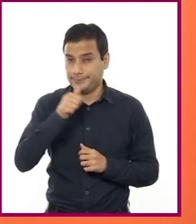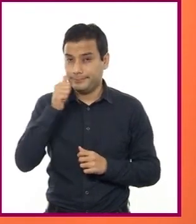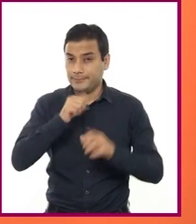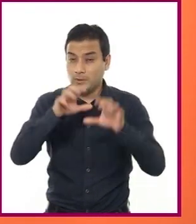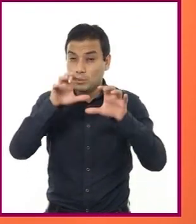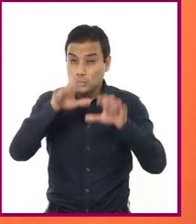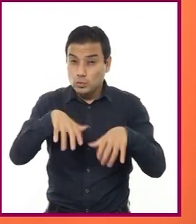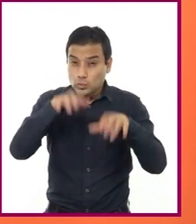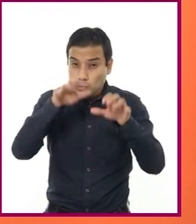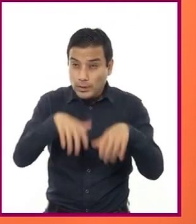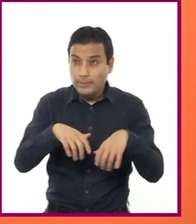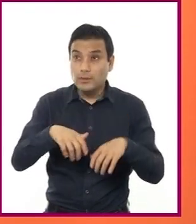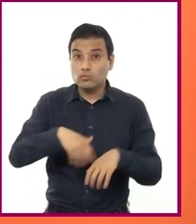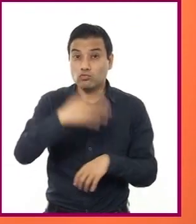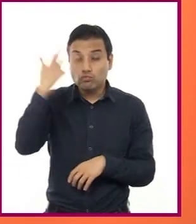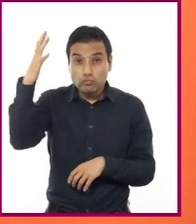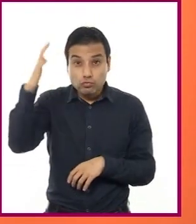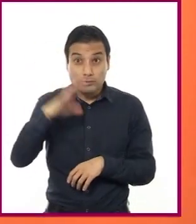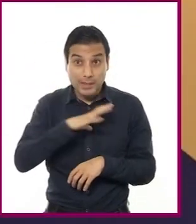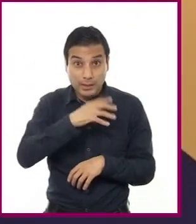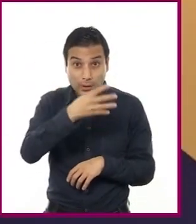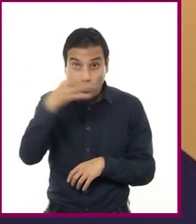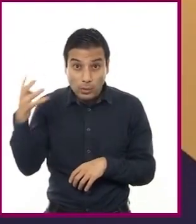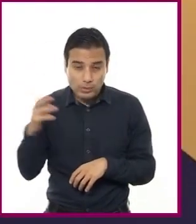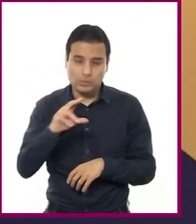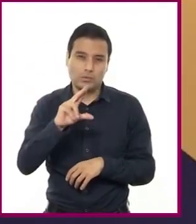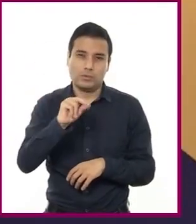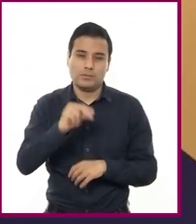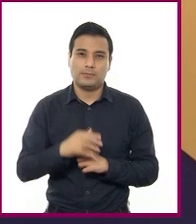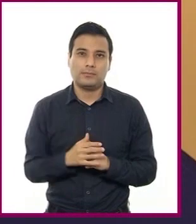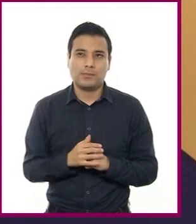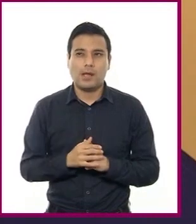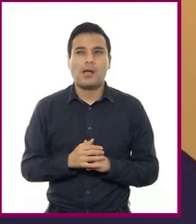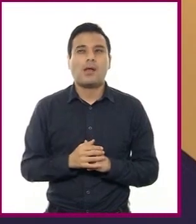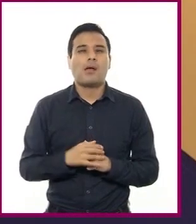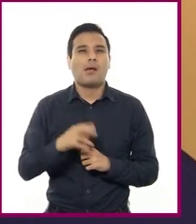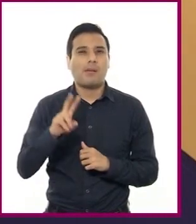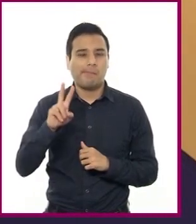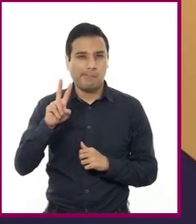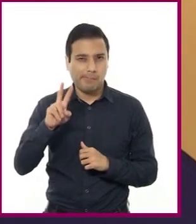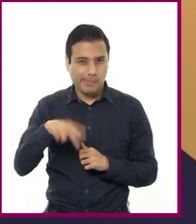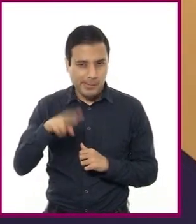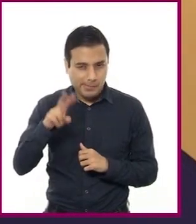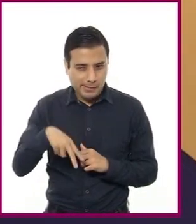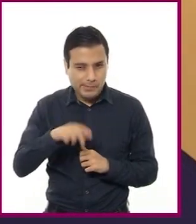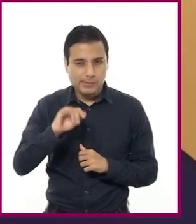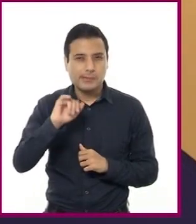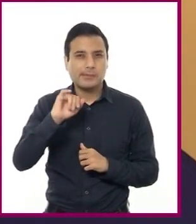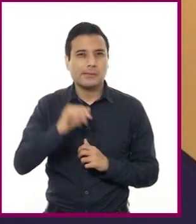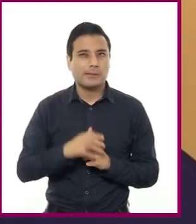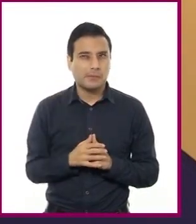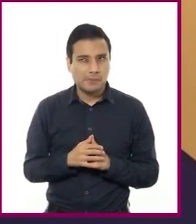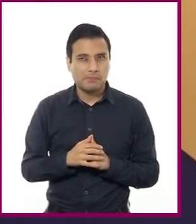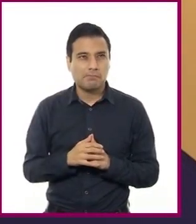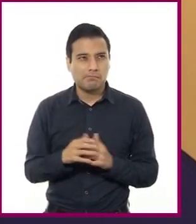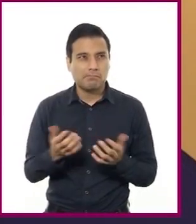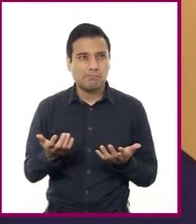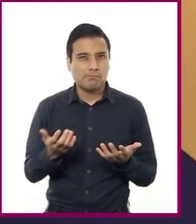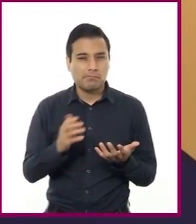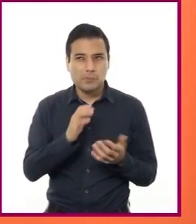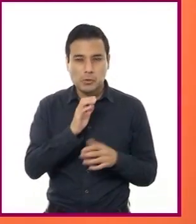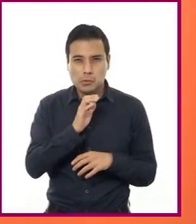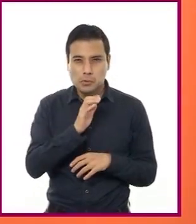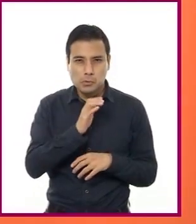y sale el sol se puede apreciar. Eso es verdad, maestra. Ahora que lo pienso, no es muy común ver el arco